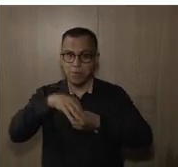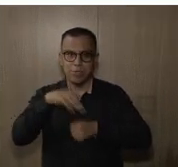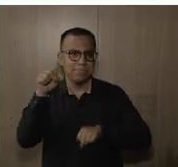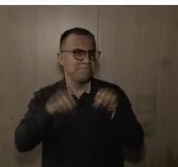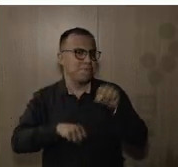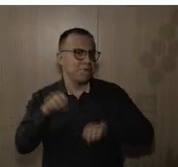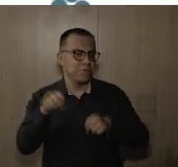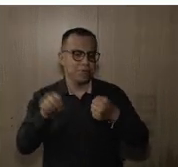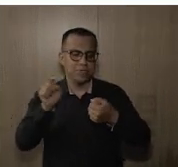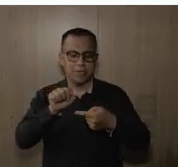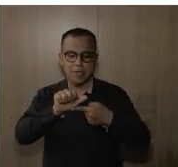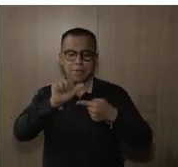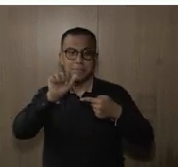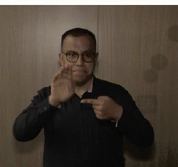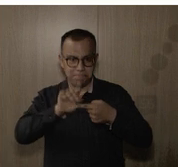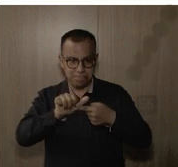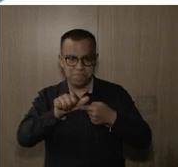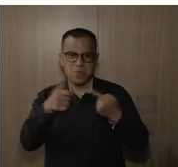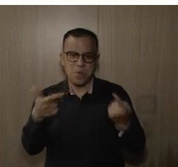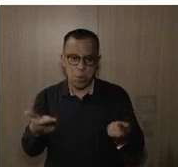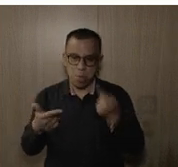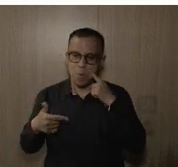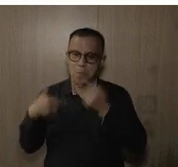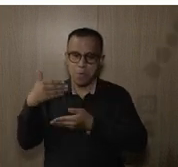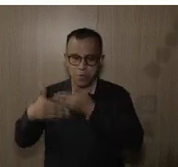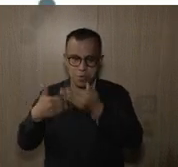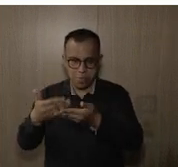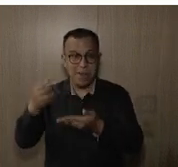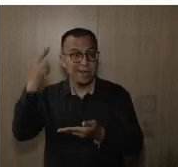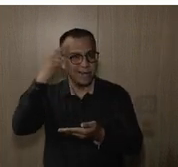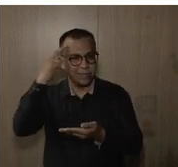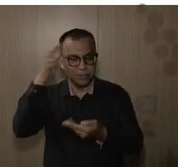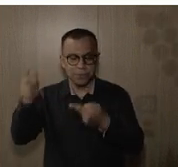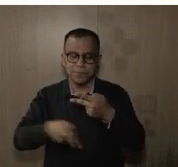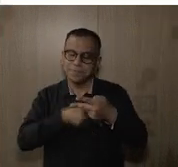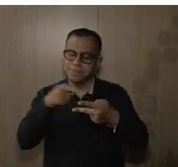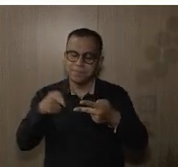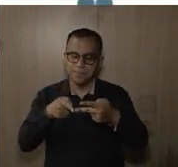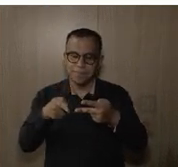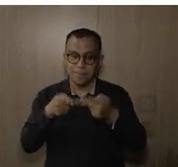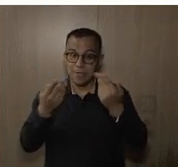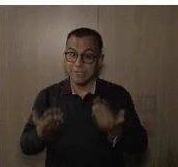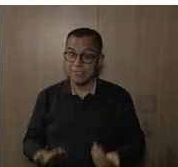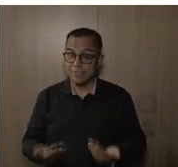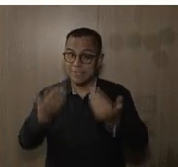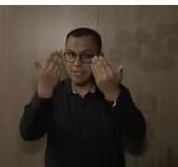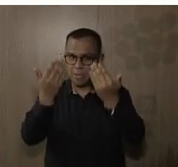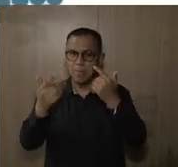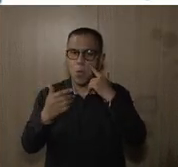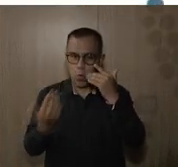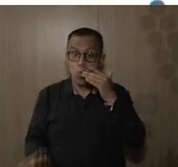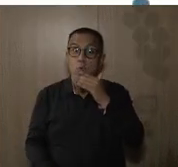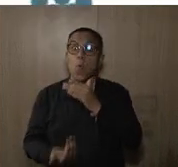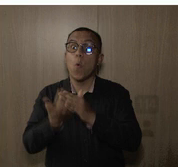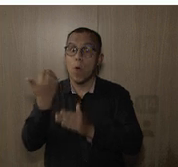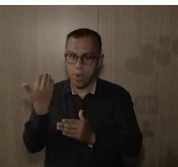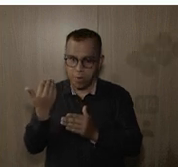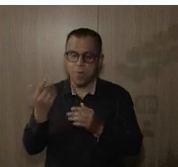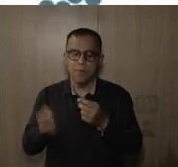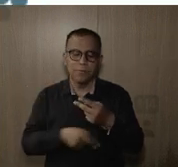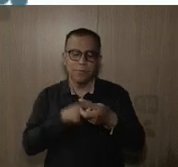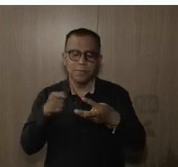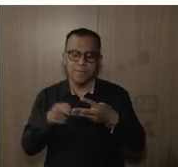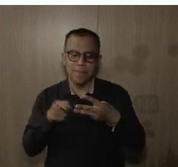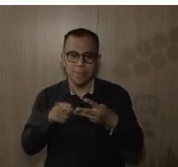posibles respuestas: A. Racionalización de trámites. B. Beneficios de la actualización. C.